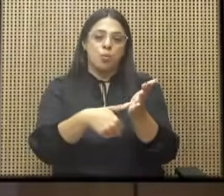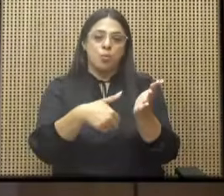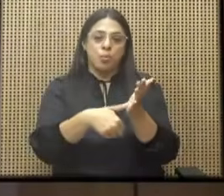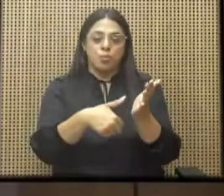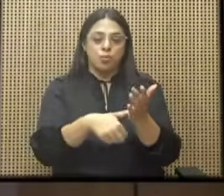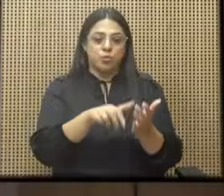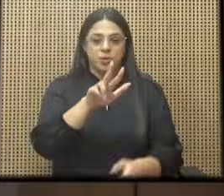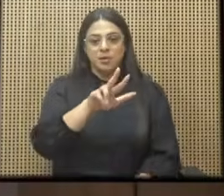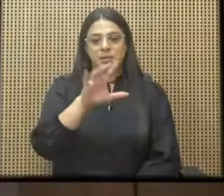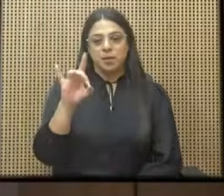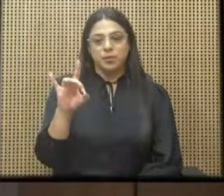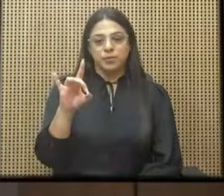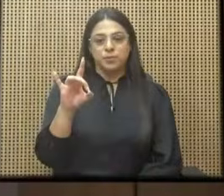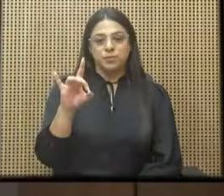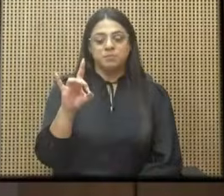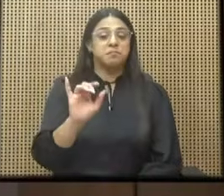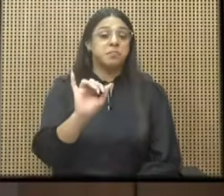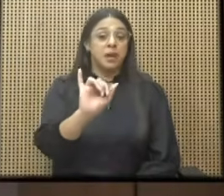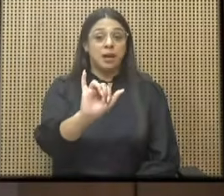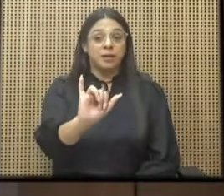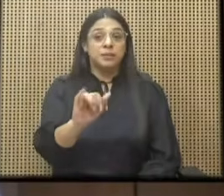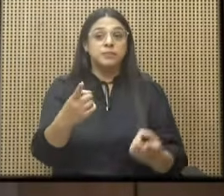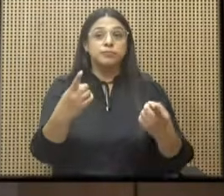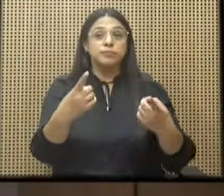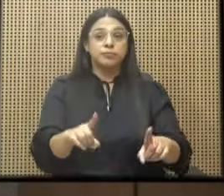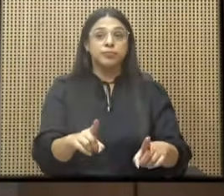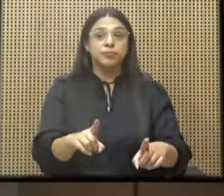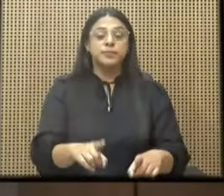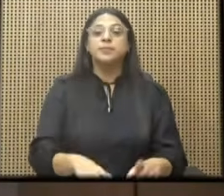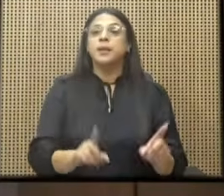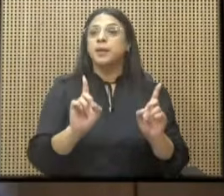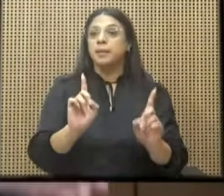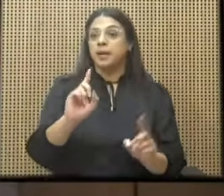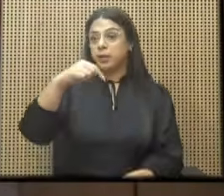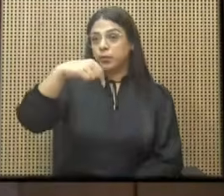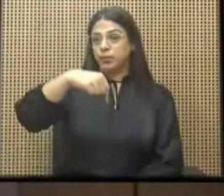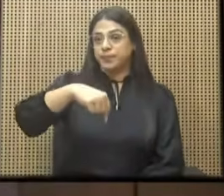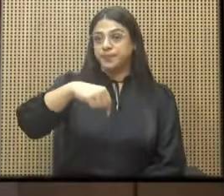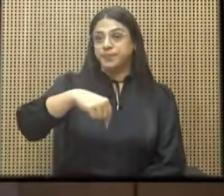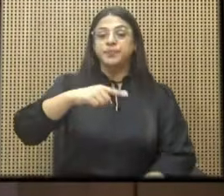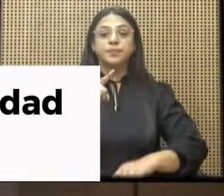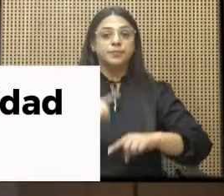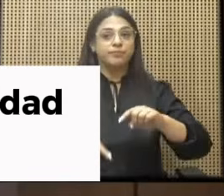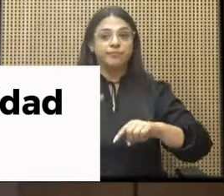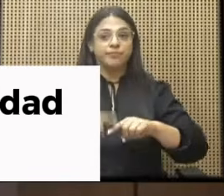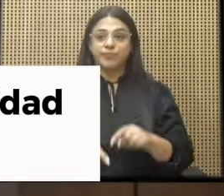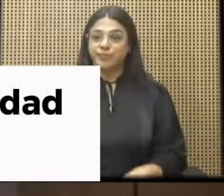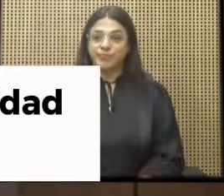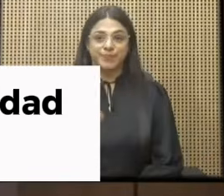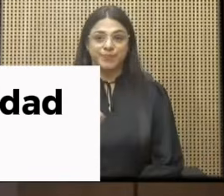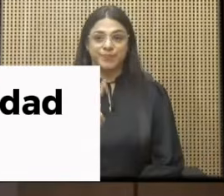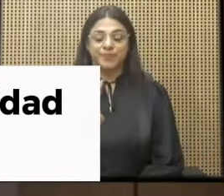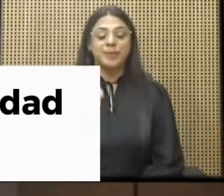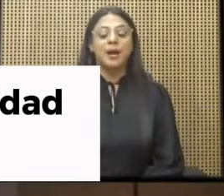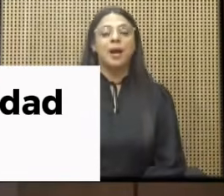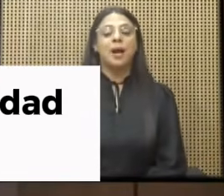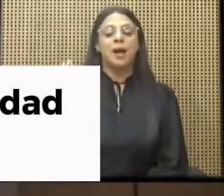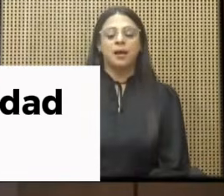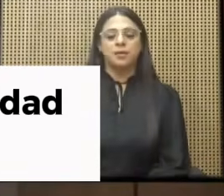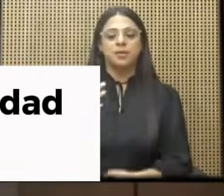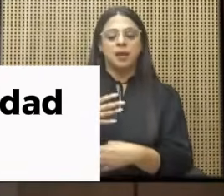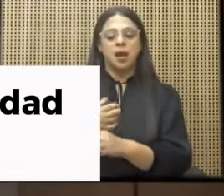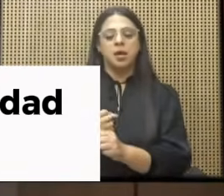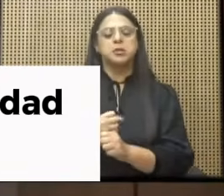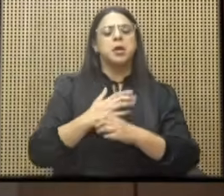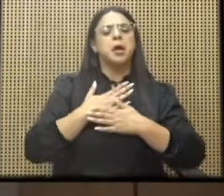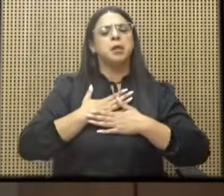restantes. Y así ocurrió. Pero hoy ya no se puede. Lo que antes se hacía con una